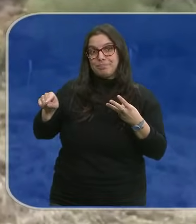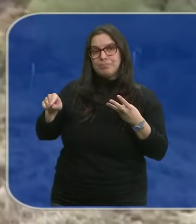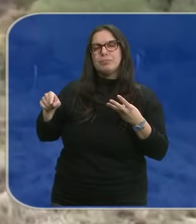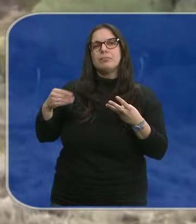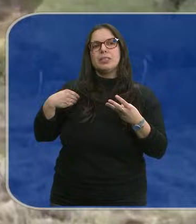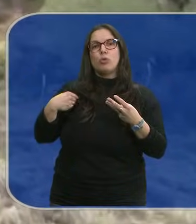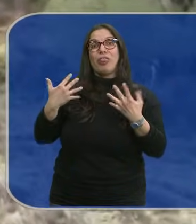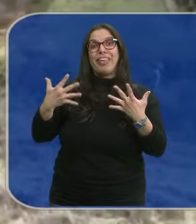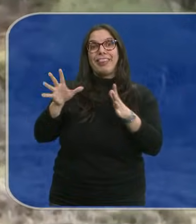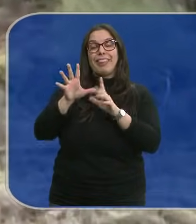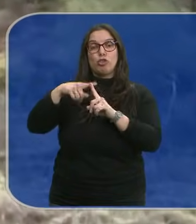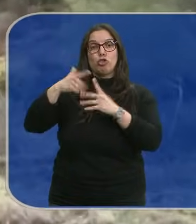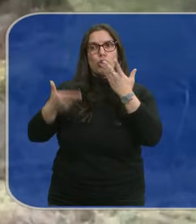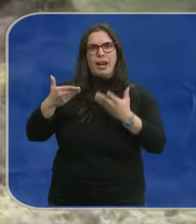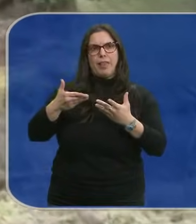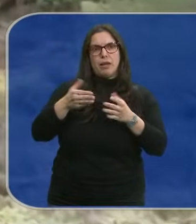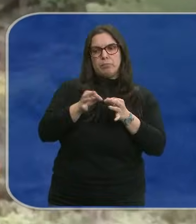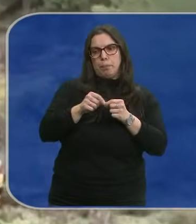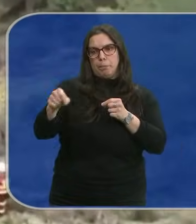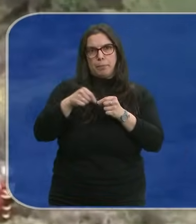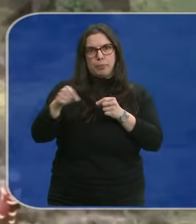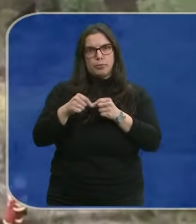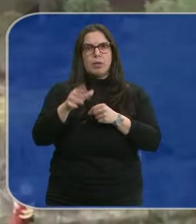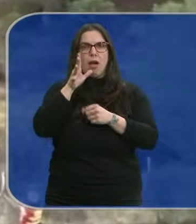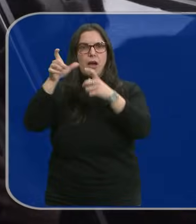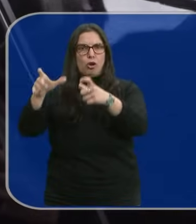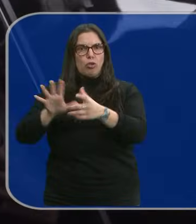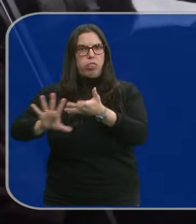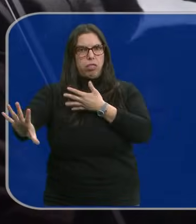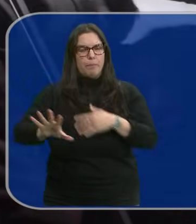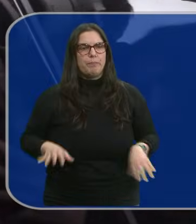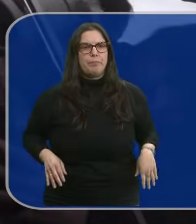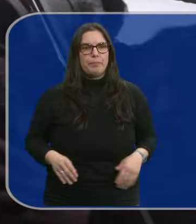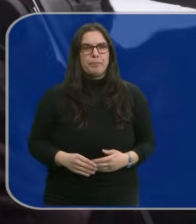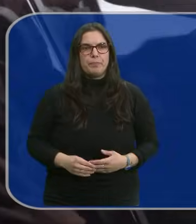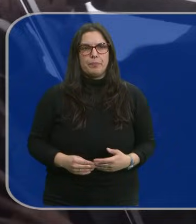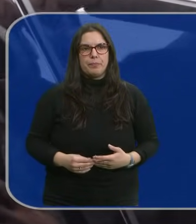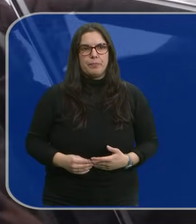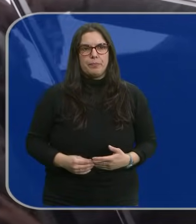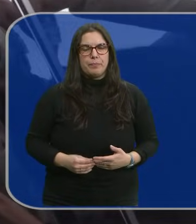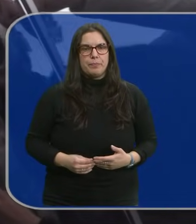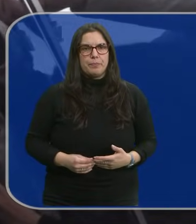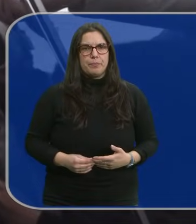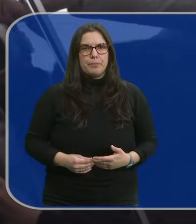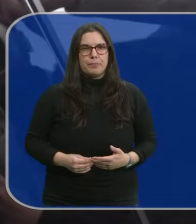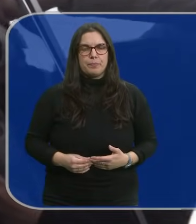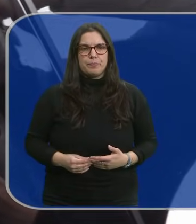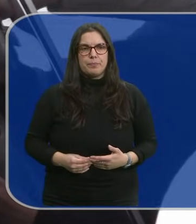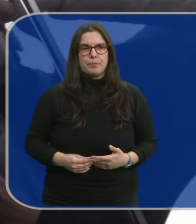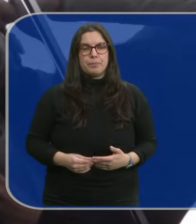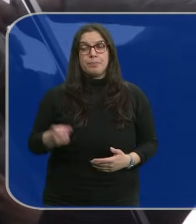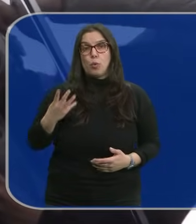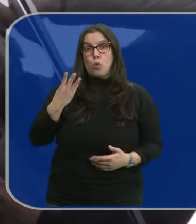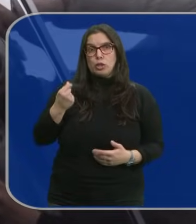del tren que terminó en un arroyo a pocos metros del accidente. Yo prometo que la voy a cuidar un montón, ¿vale?